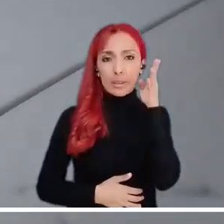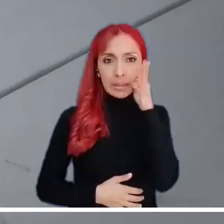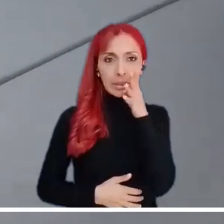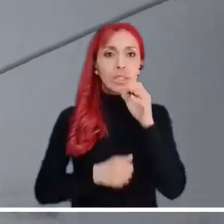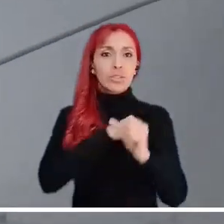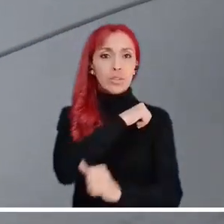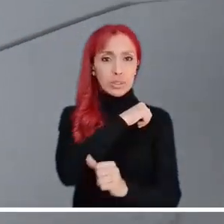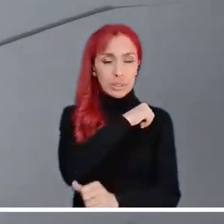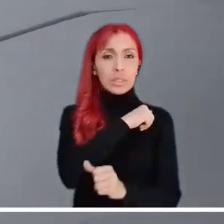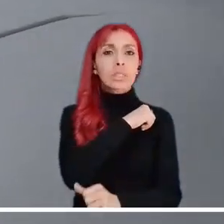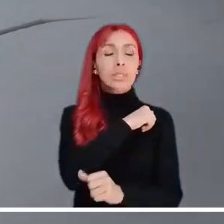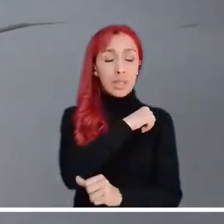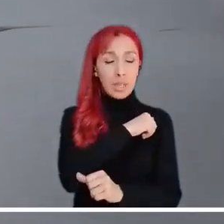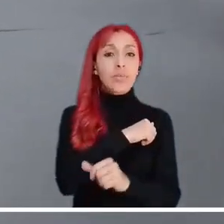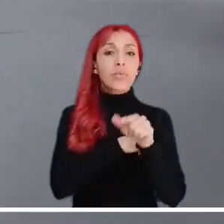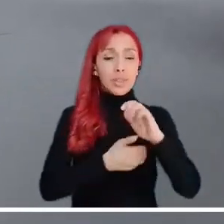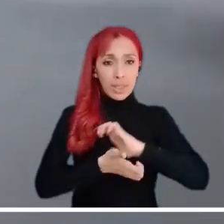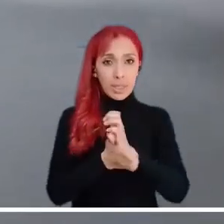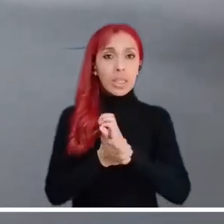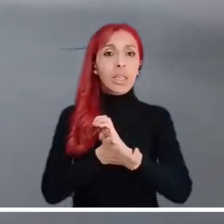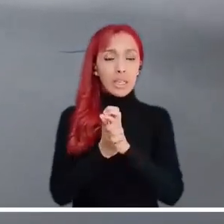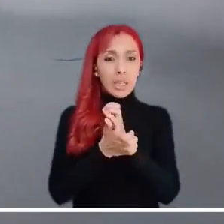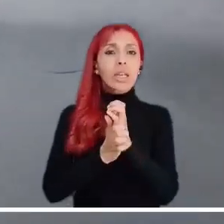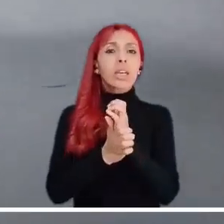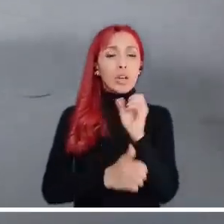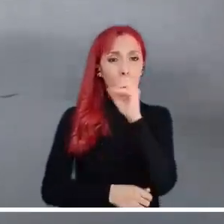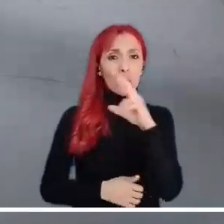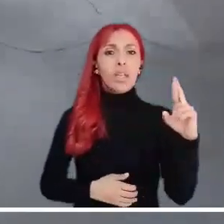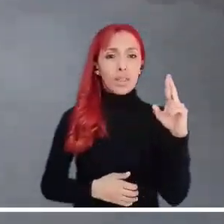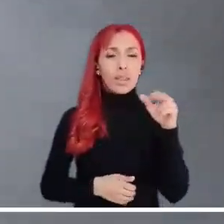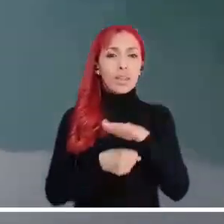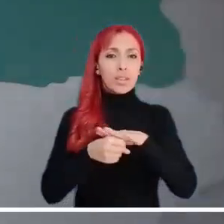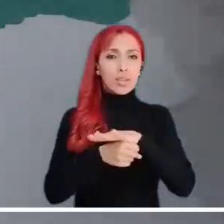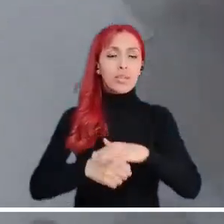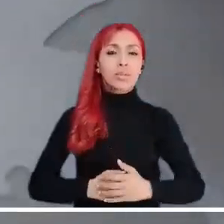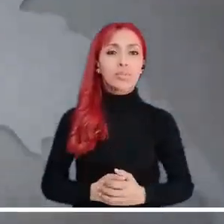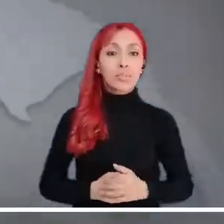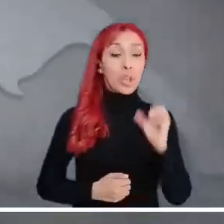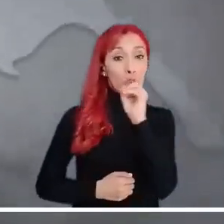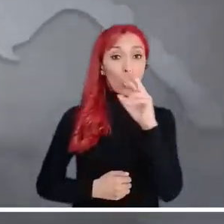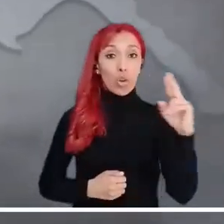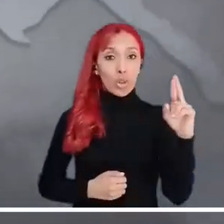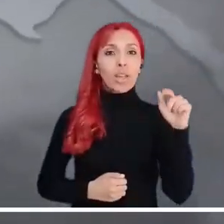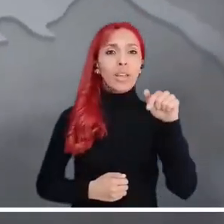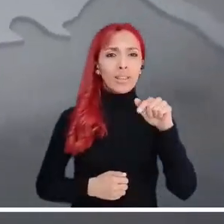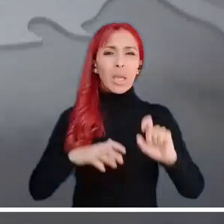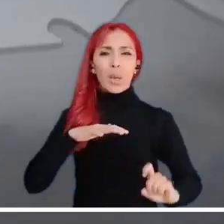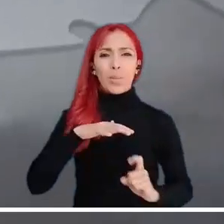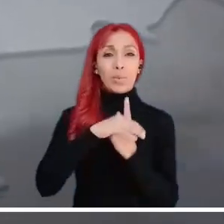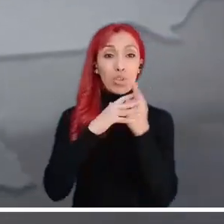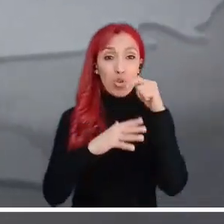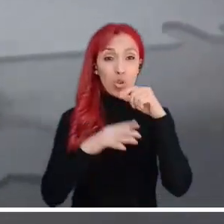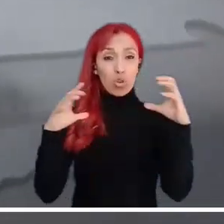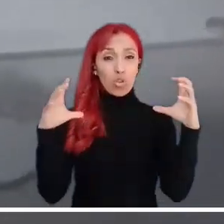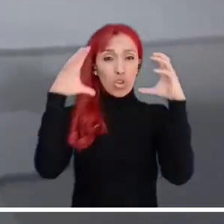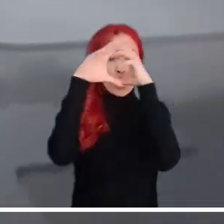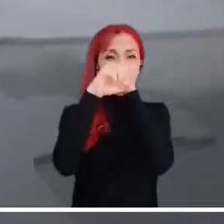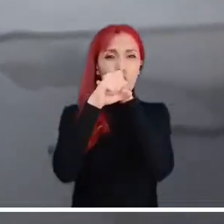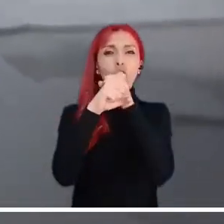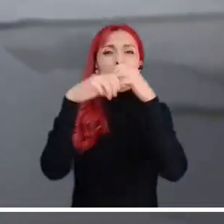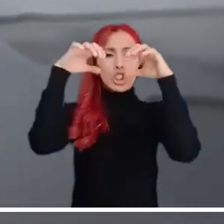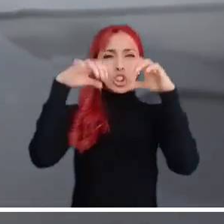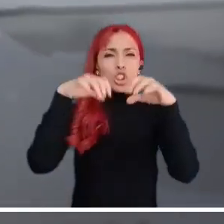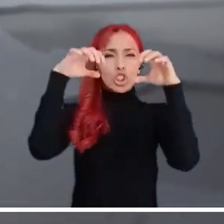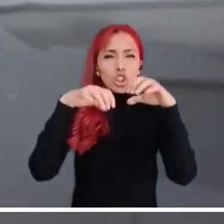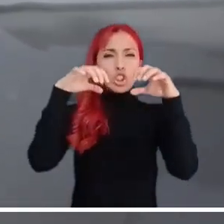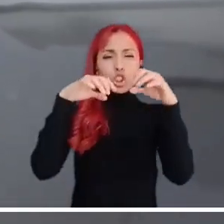Santander y de Boyacá, eje cafetero y oriente de Cundinamarca. Viajamos hacia el oriente, donde el nacimiento de la noche